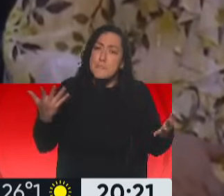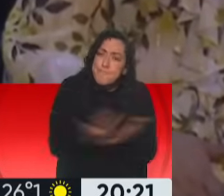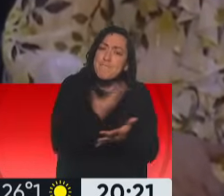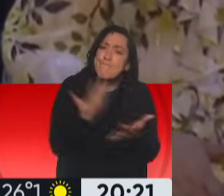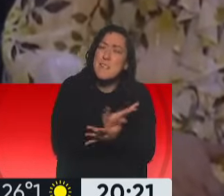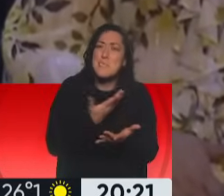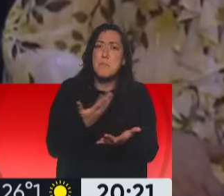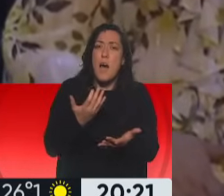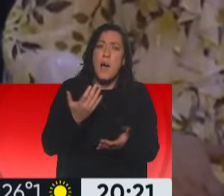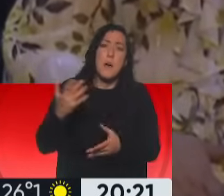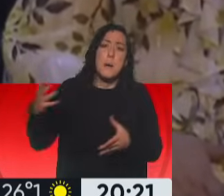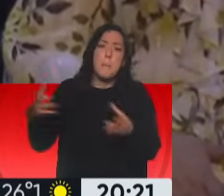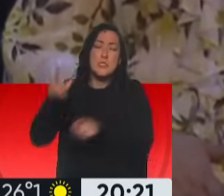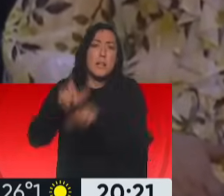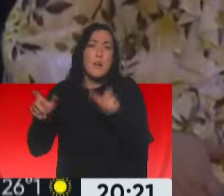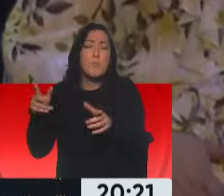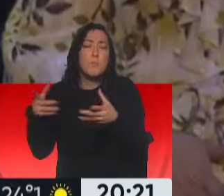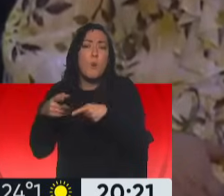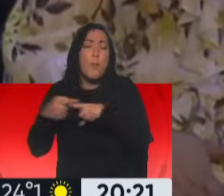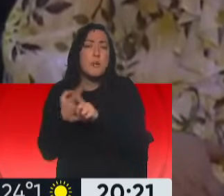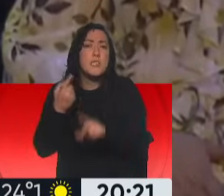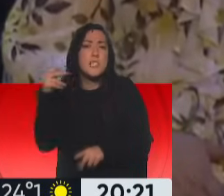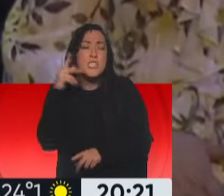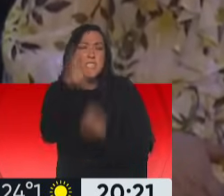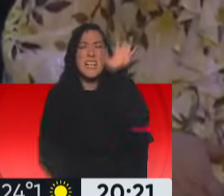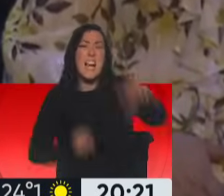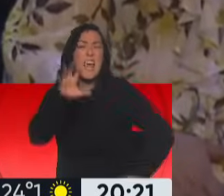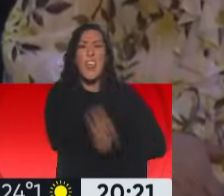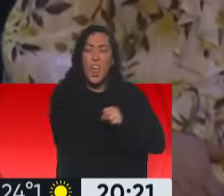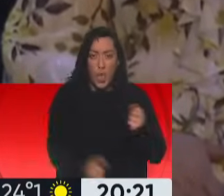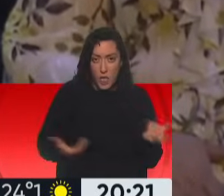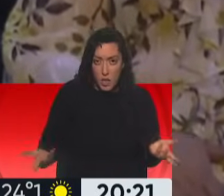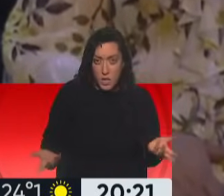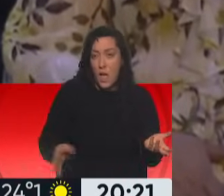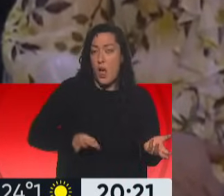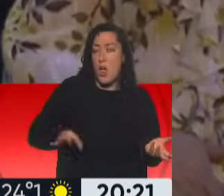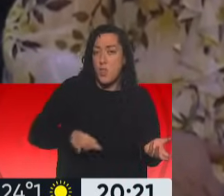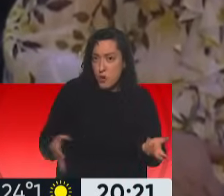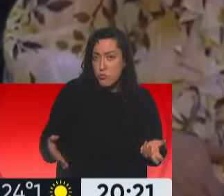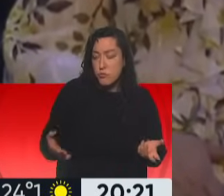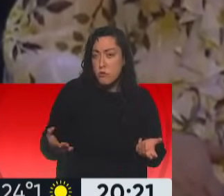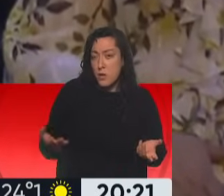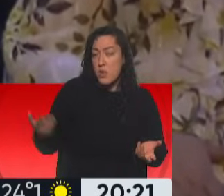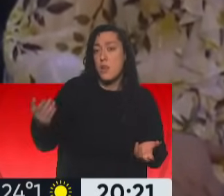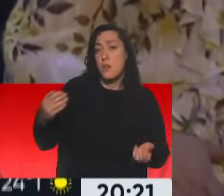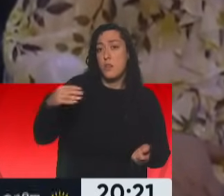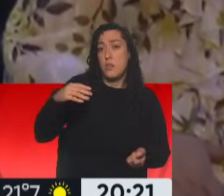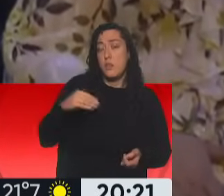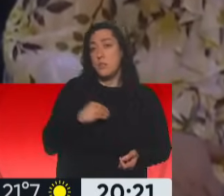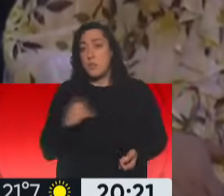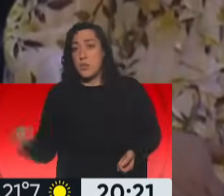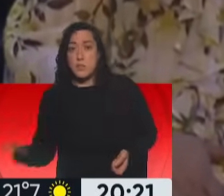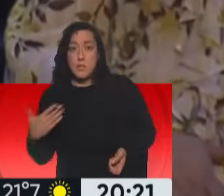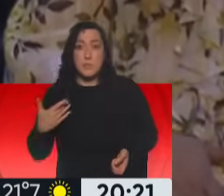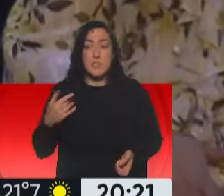constante saqueo por parte del kirchnerismo. Esto ocurrió tanto a nivel nacional como provincial,